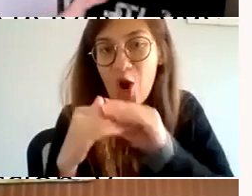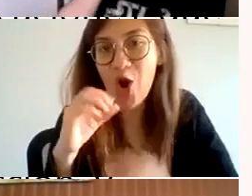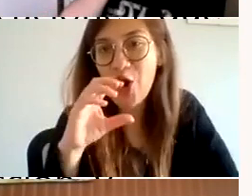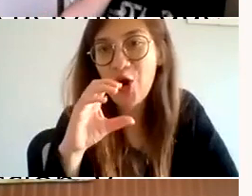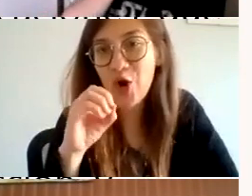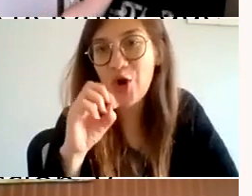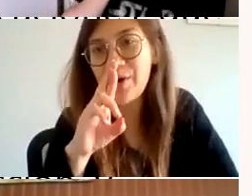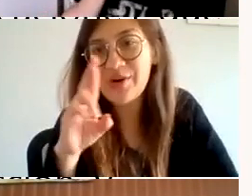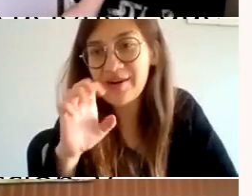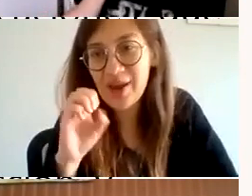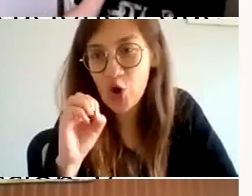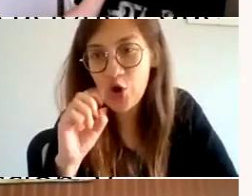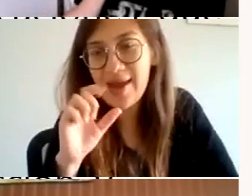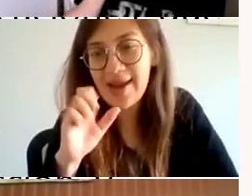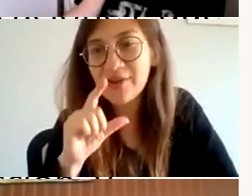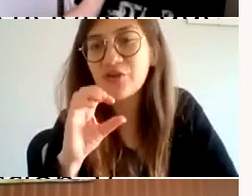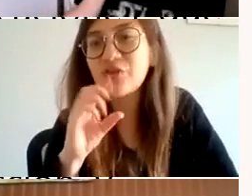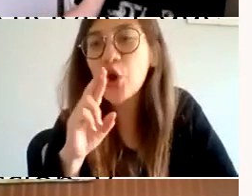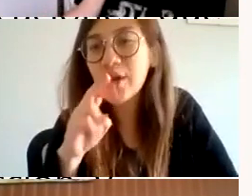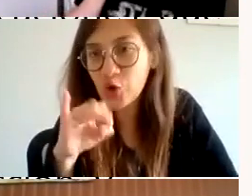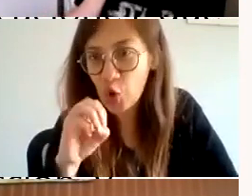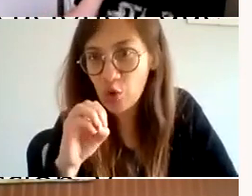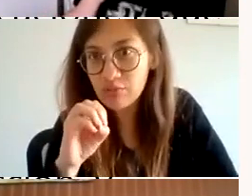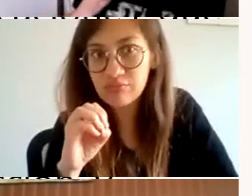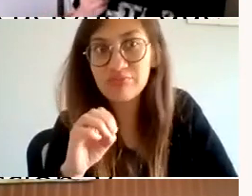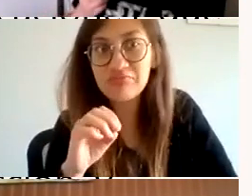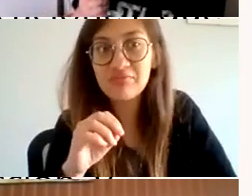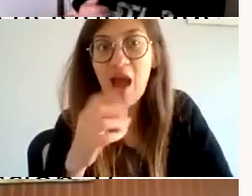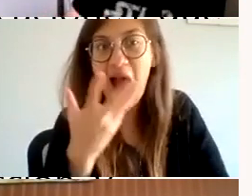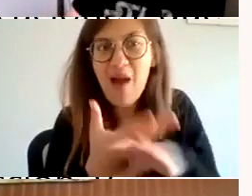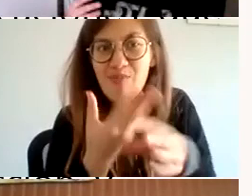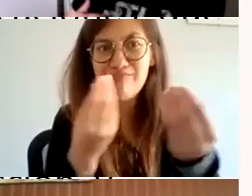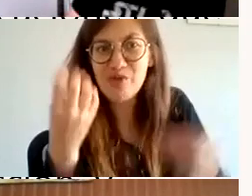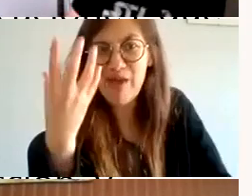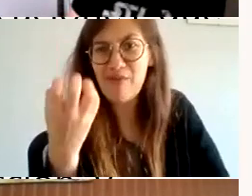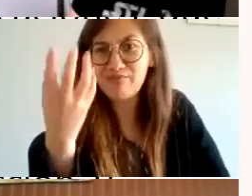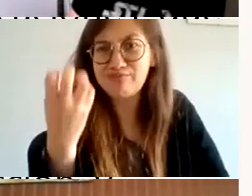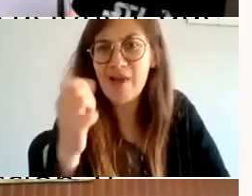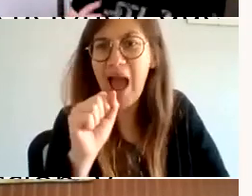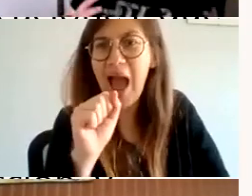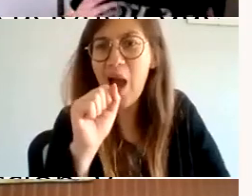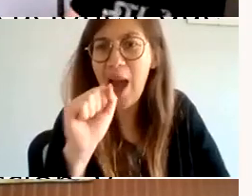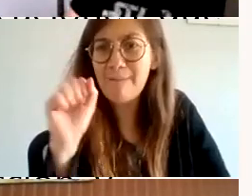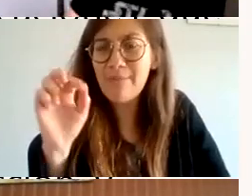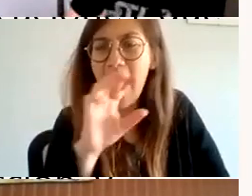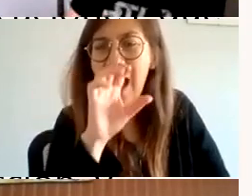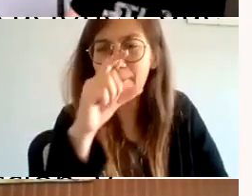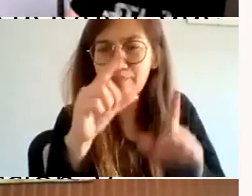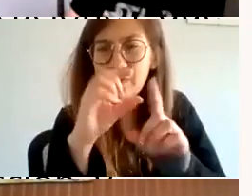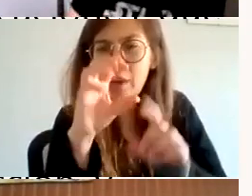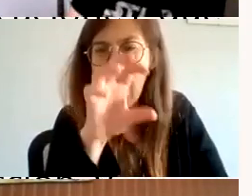un telegrama, y existen distintas fuentes donde yo puedo crear